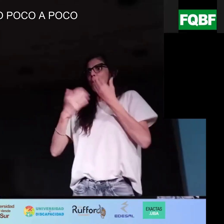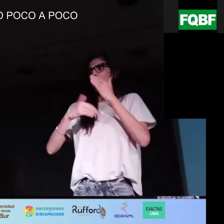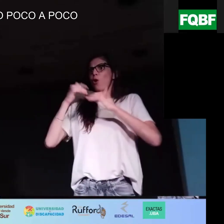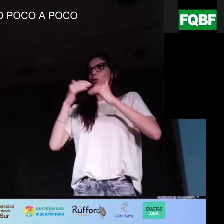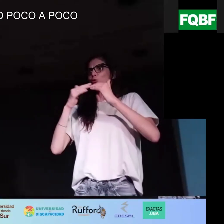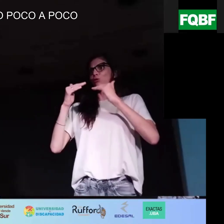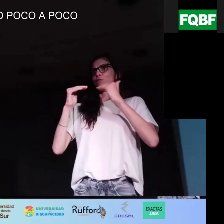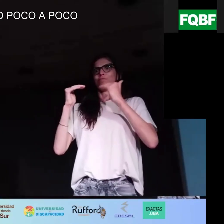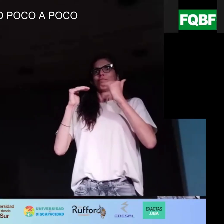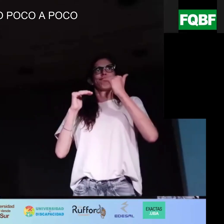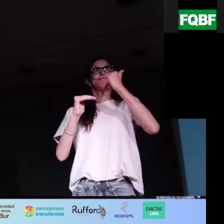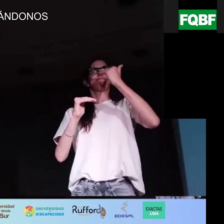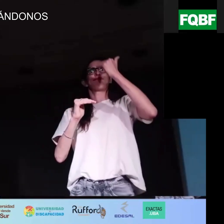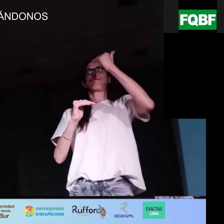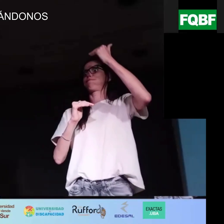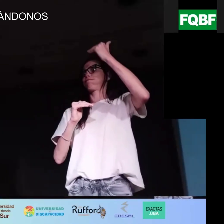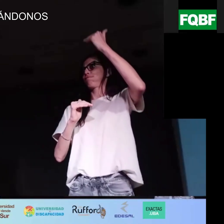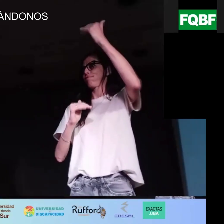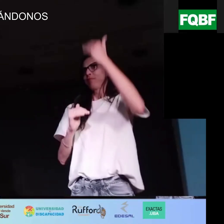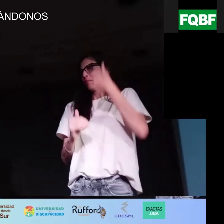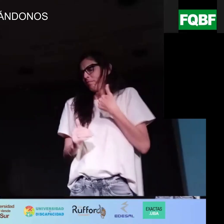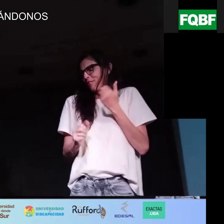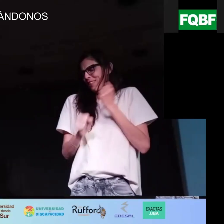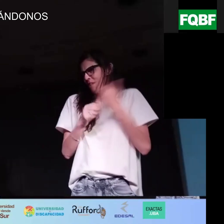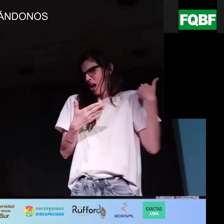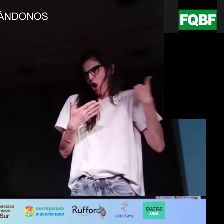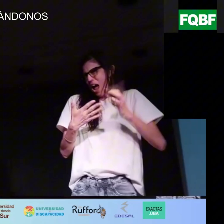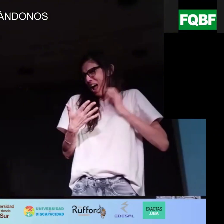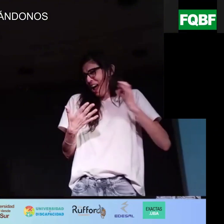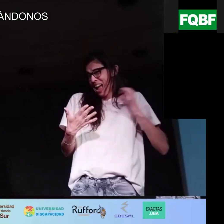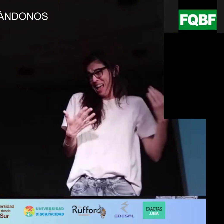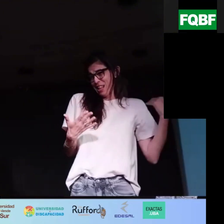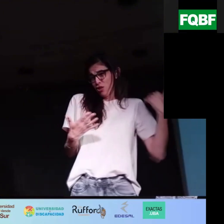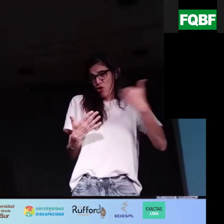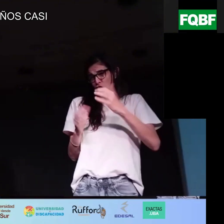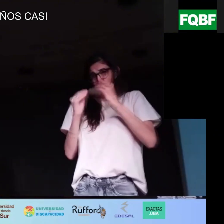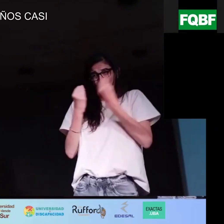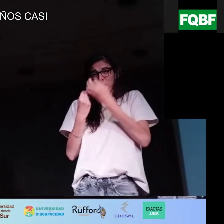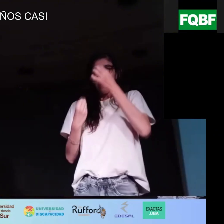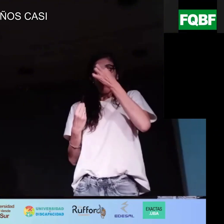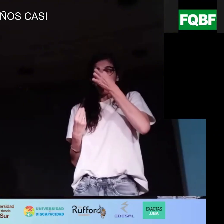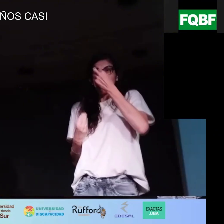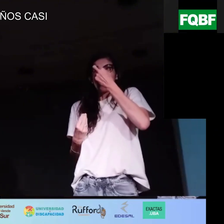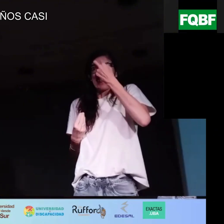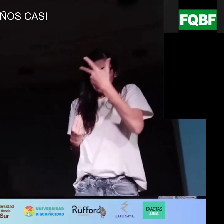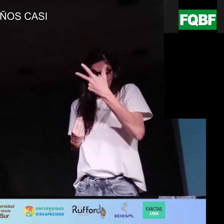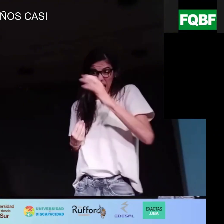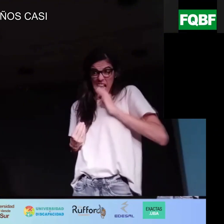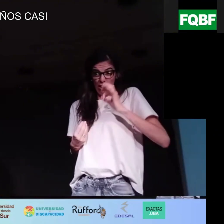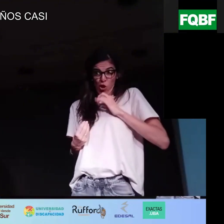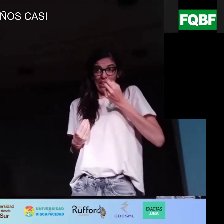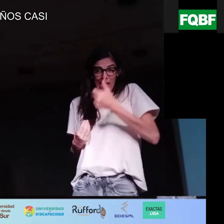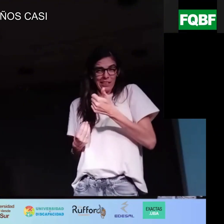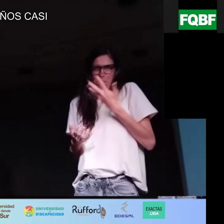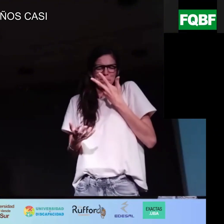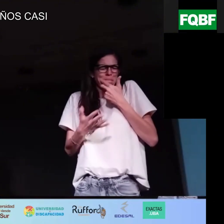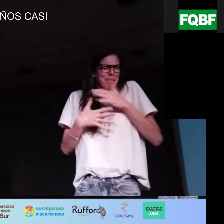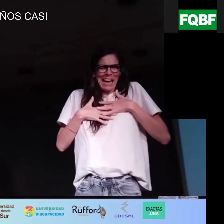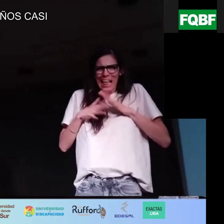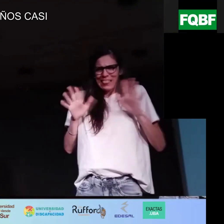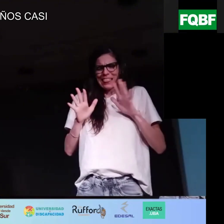vamos construyendo poco a poco nuevos aprendizajes y capacitándonos, pero ha sido un trabajo de 23